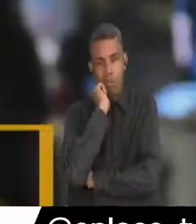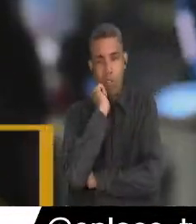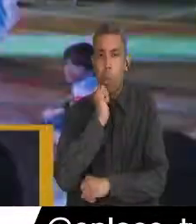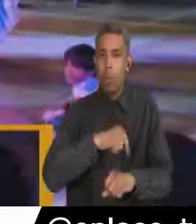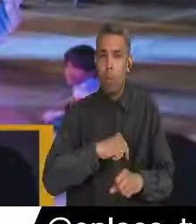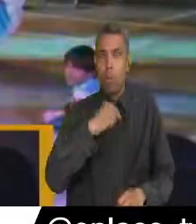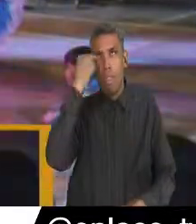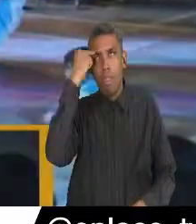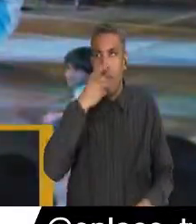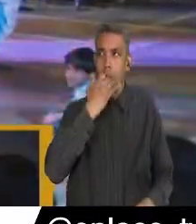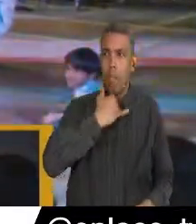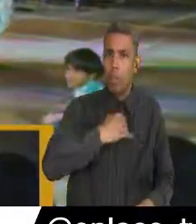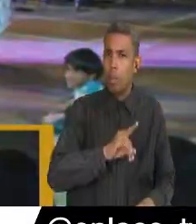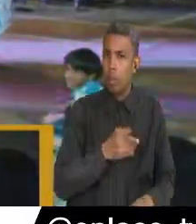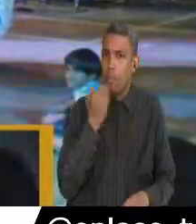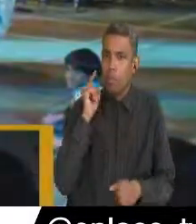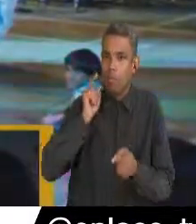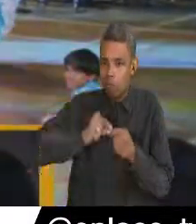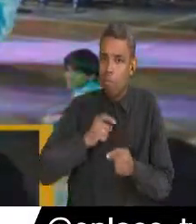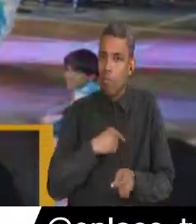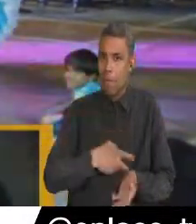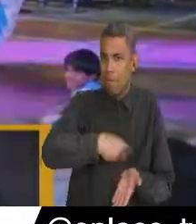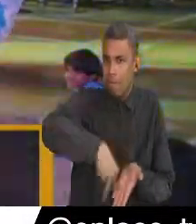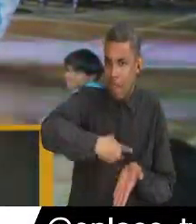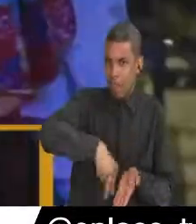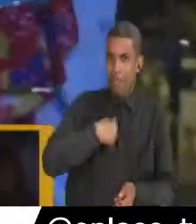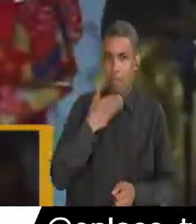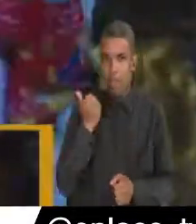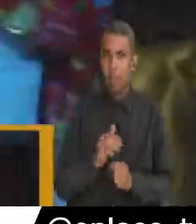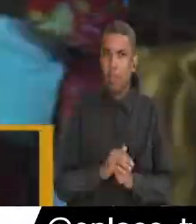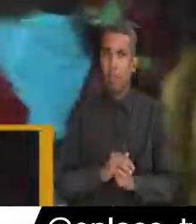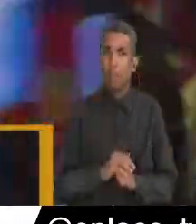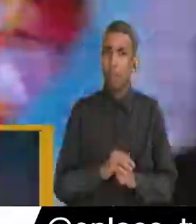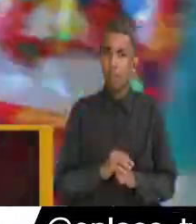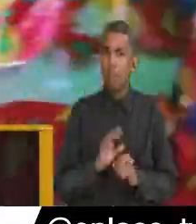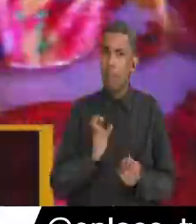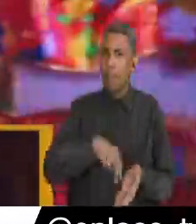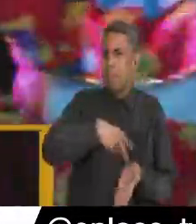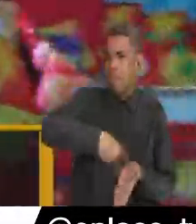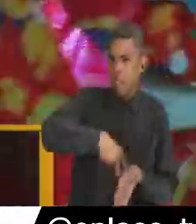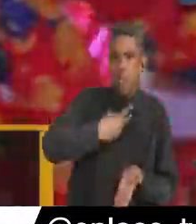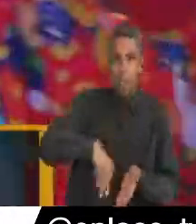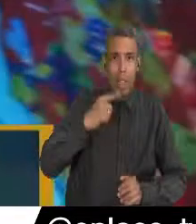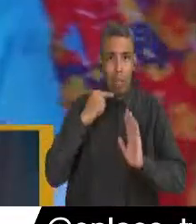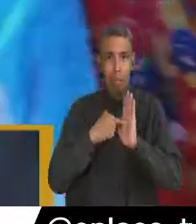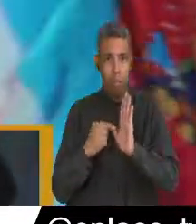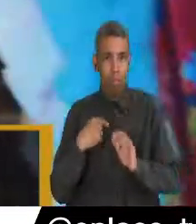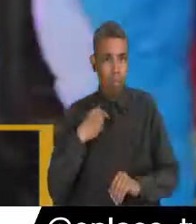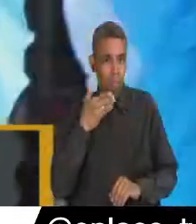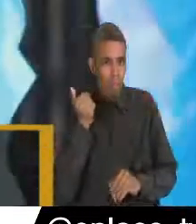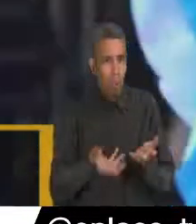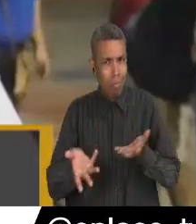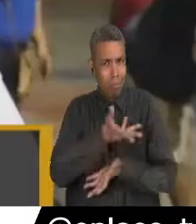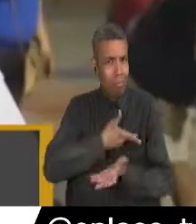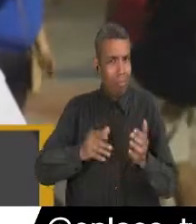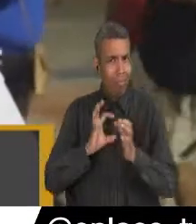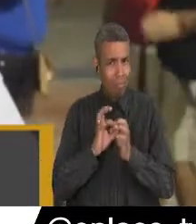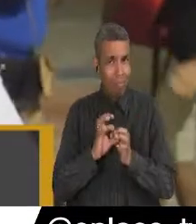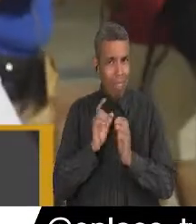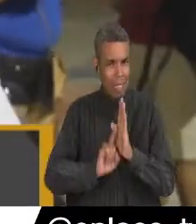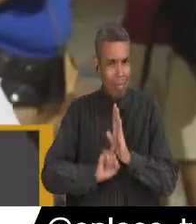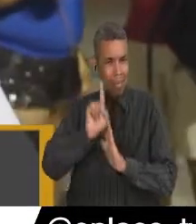agradecido. Los asistentes aseguraron que estas muestras artísticas permiten la integración y el desarrollo de una mejor sociedad. Muy bueno de verdad